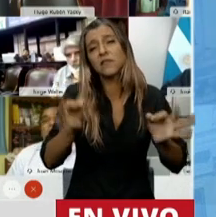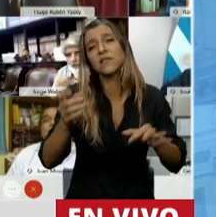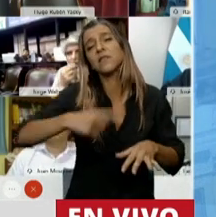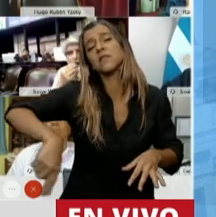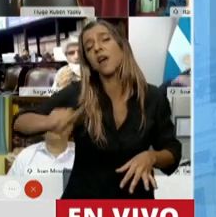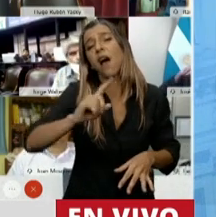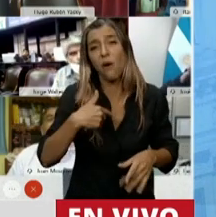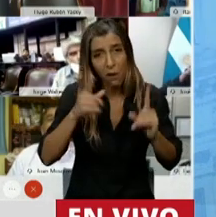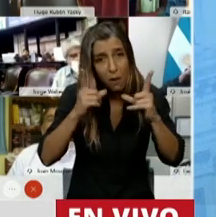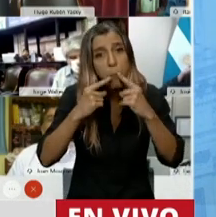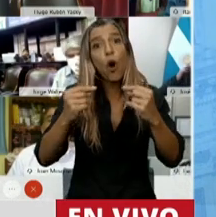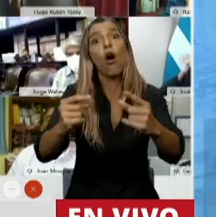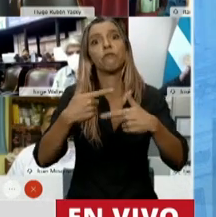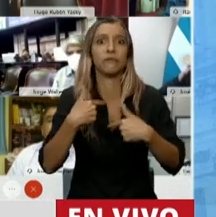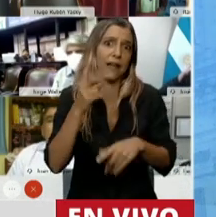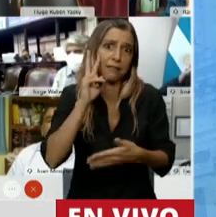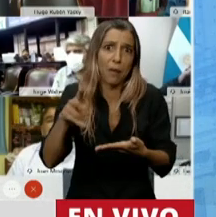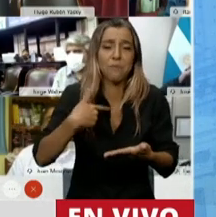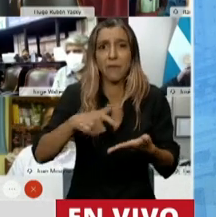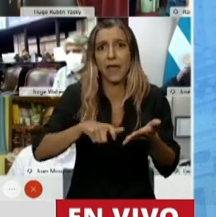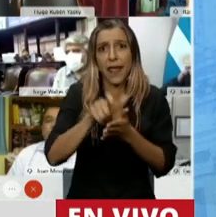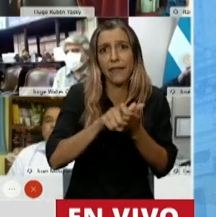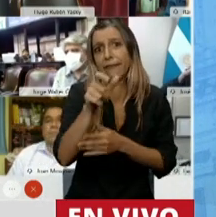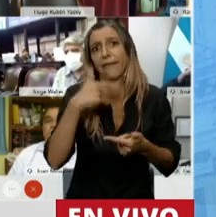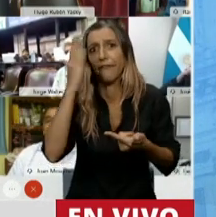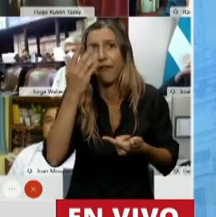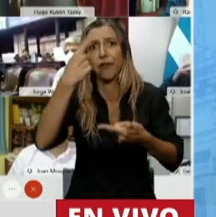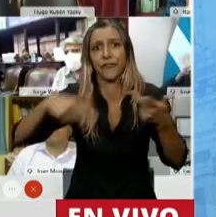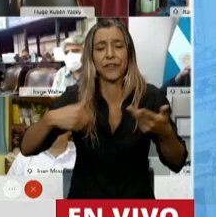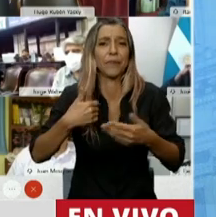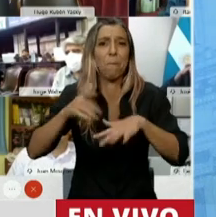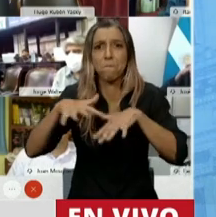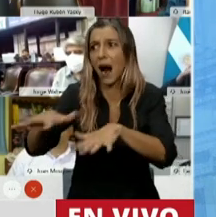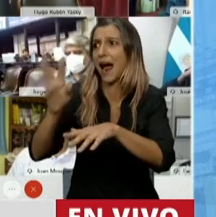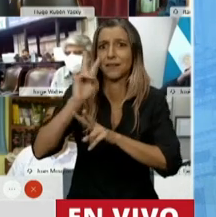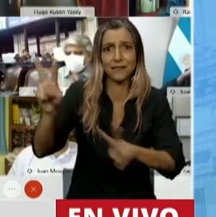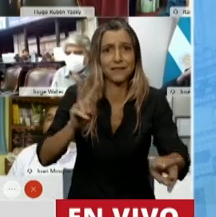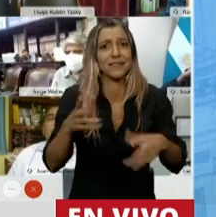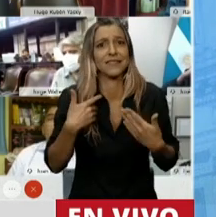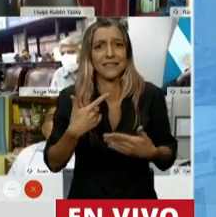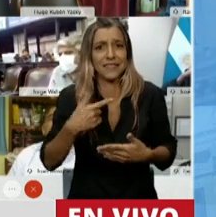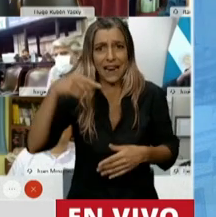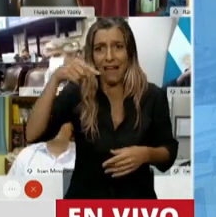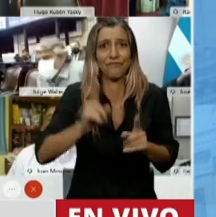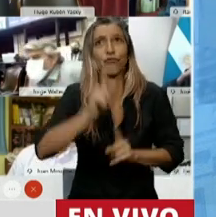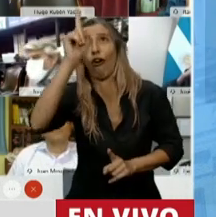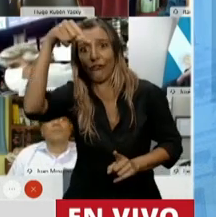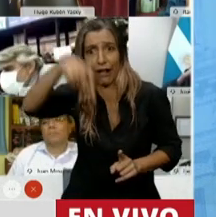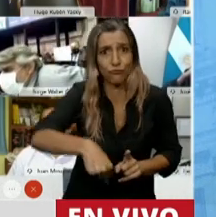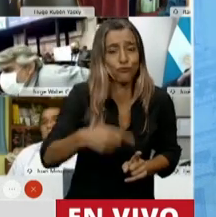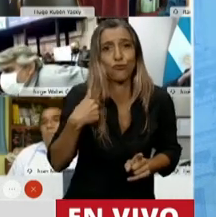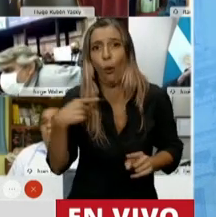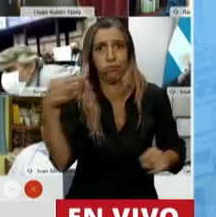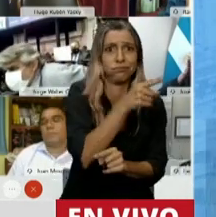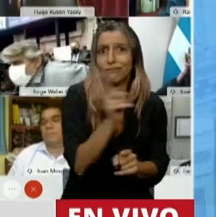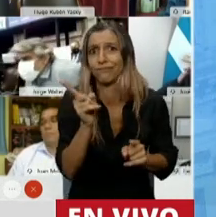sabe y se queja en las redes, donde puede, salen a marchar de norte a sur, de Río de la Plata a la